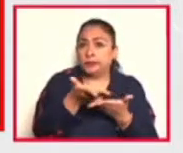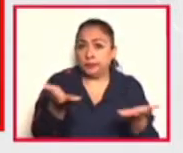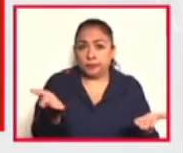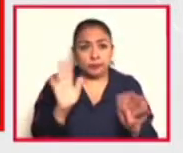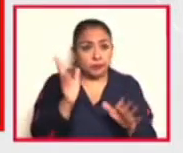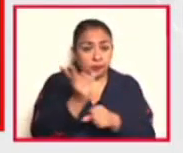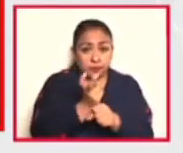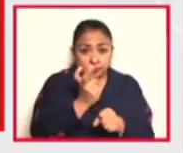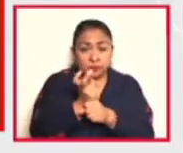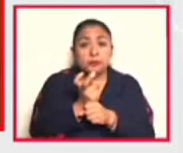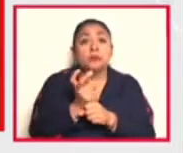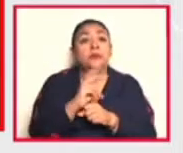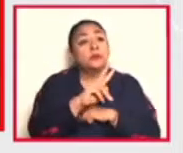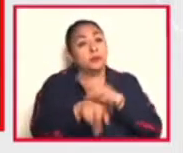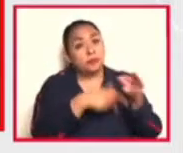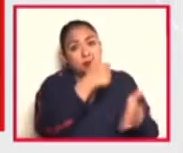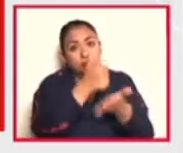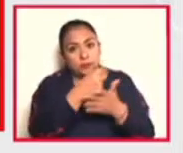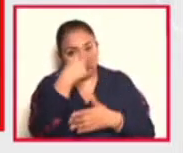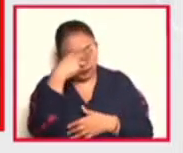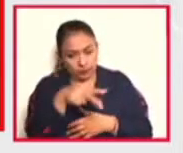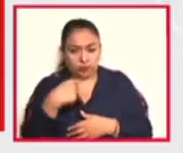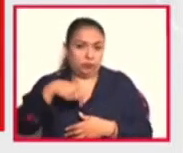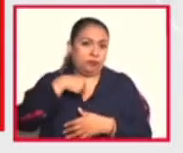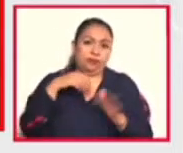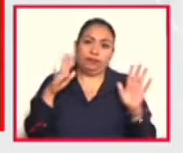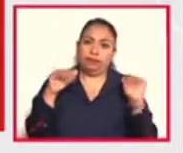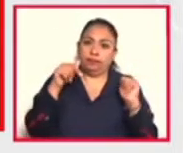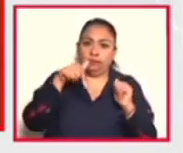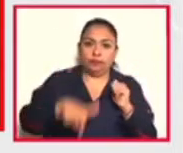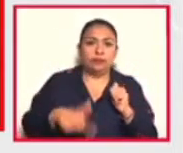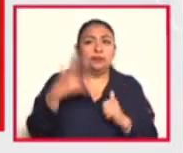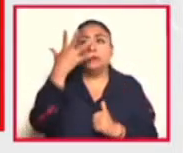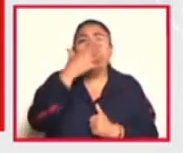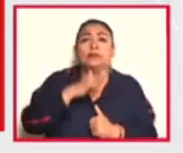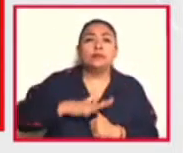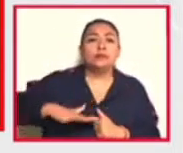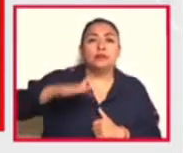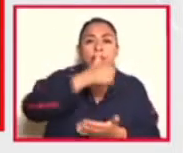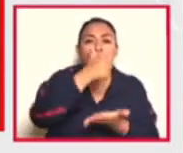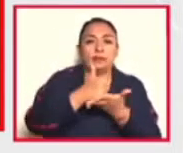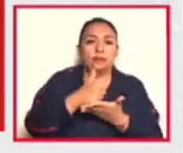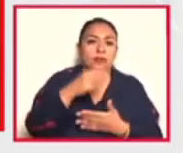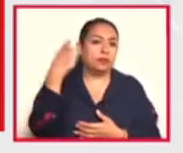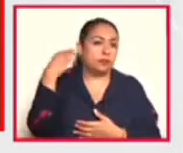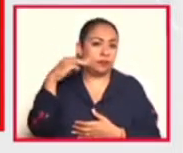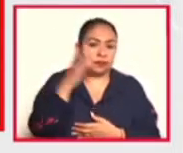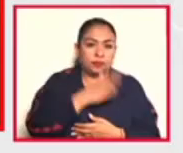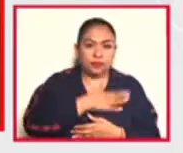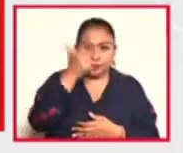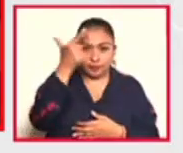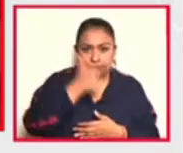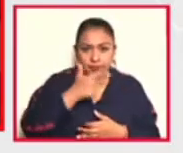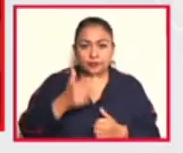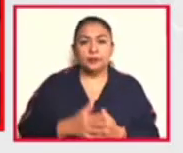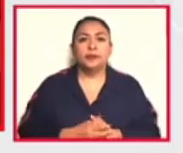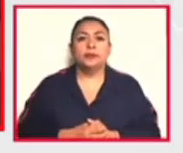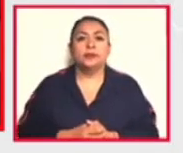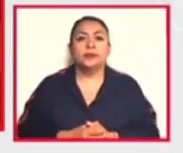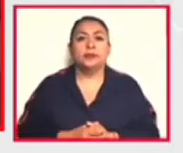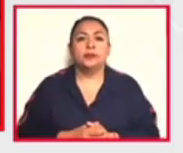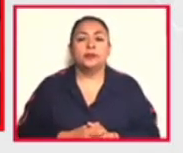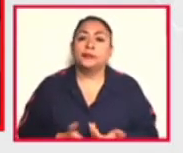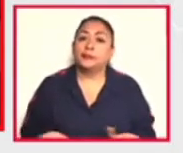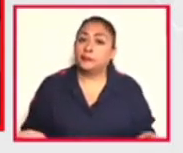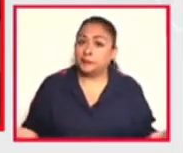invitación volvemos a la Ciudad de México y nos despedimos desde esta maravillosa ciudad, Morelia. Muy buenas noches. Bueno, ya que